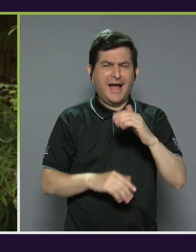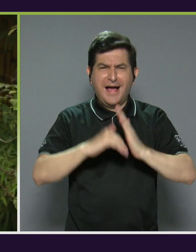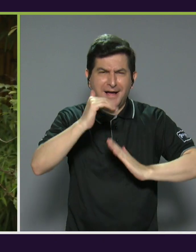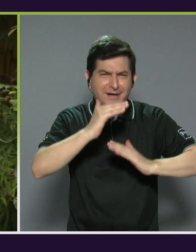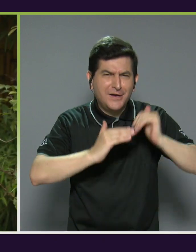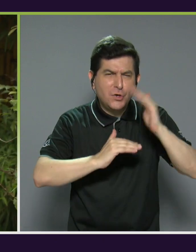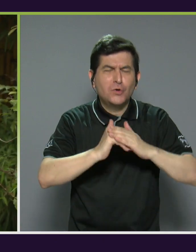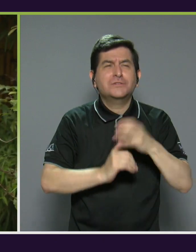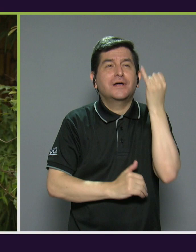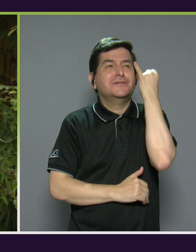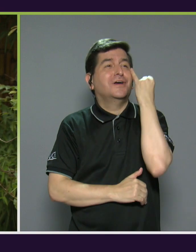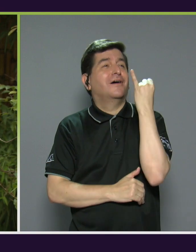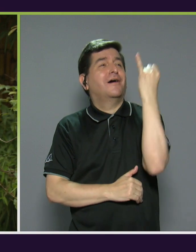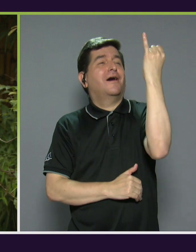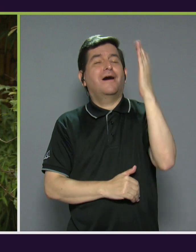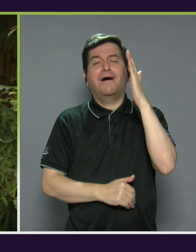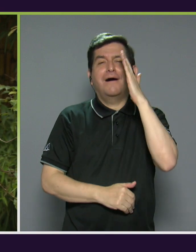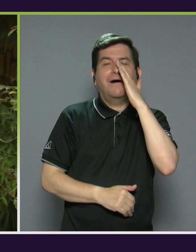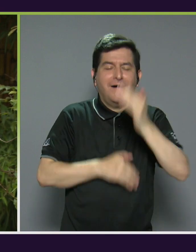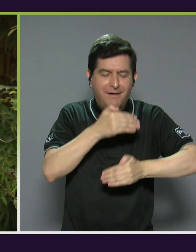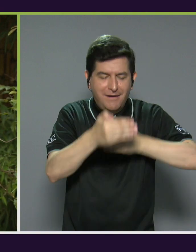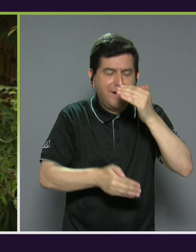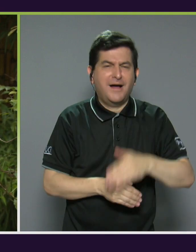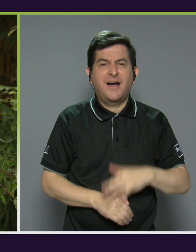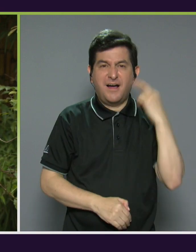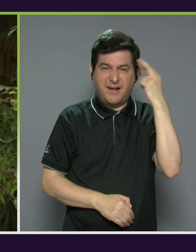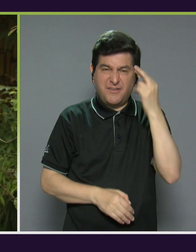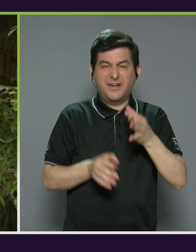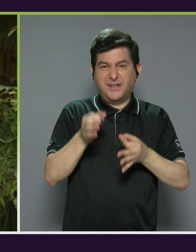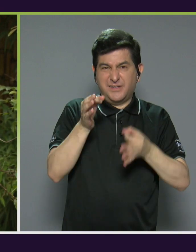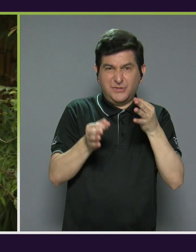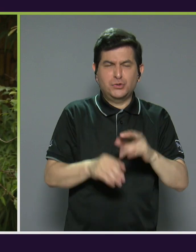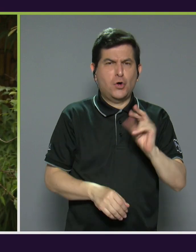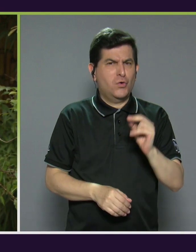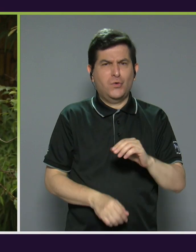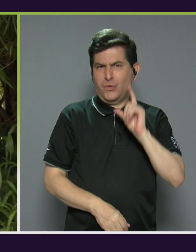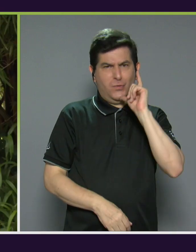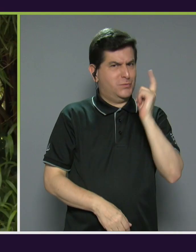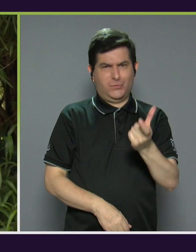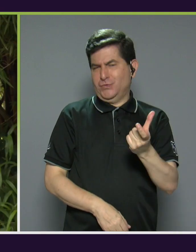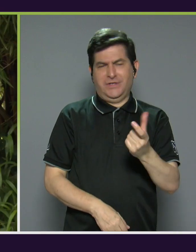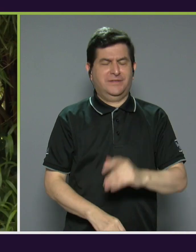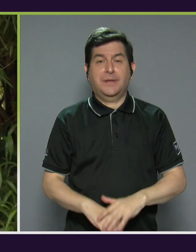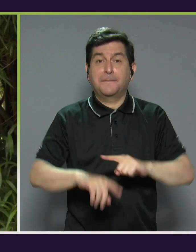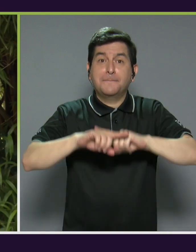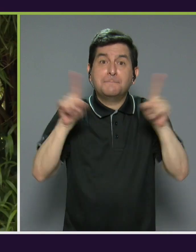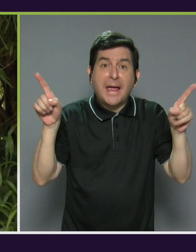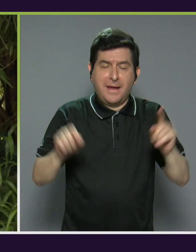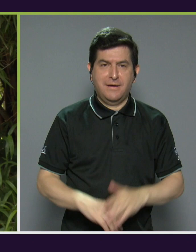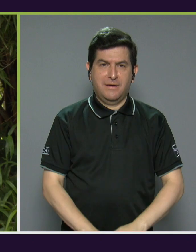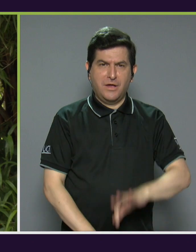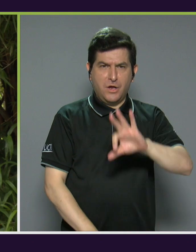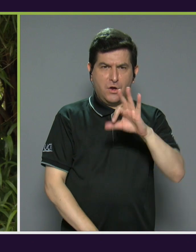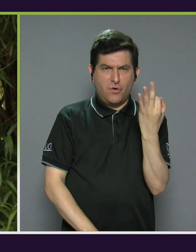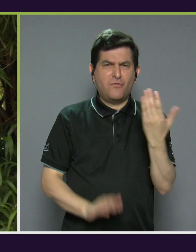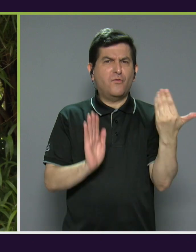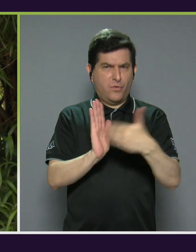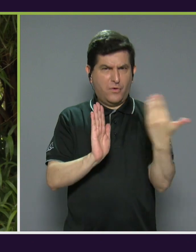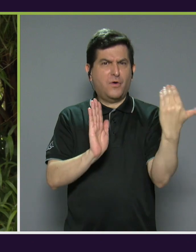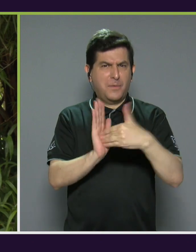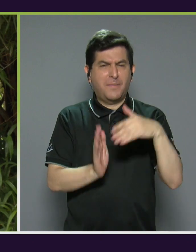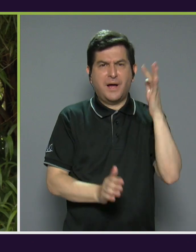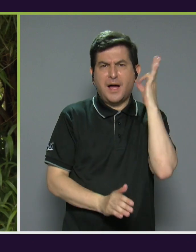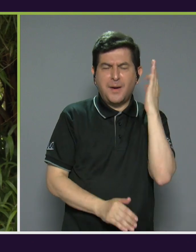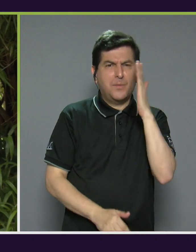construcción idealizada de la maternidad tiene justificación, no sucede por casualidad. Pero, ¿de qué manera puede afectar a las